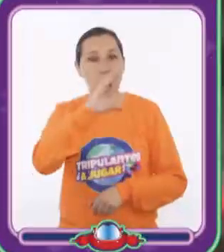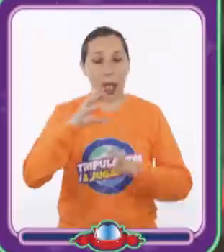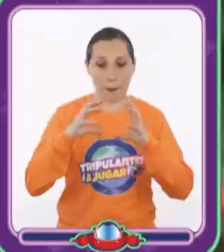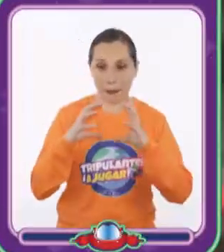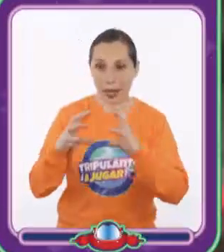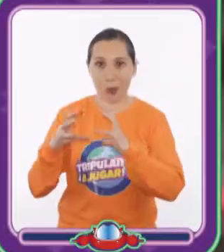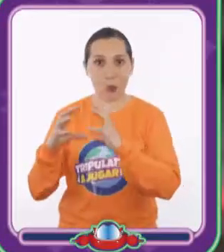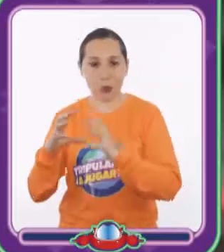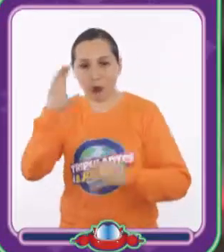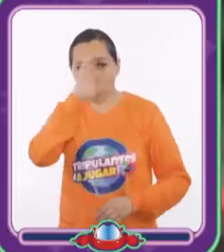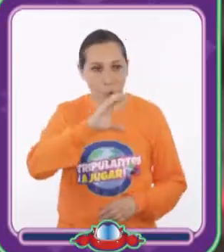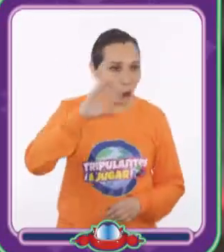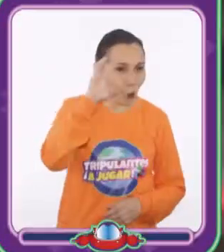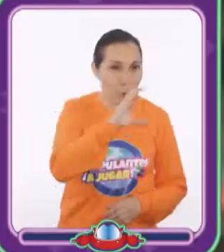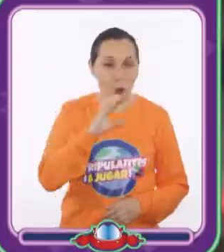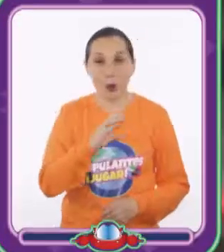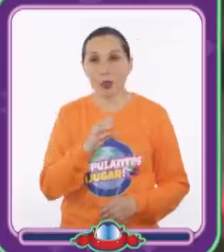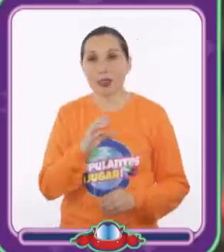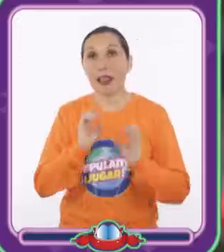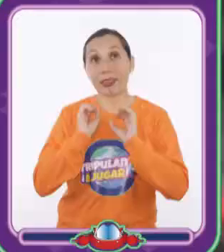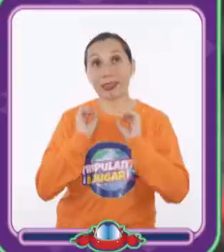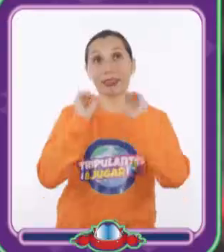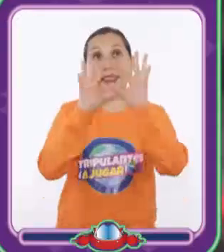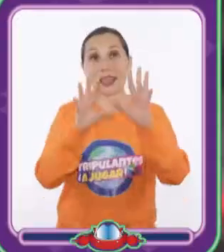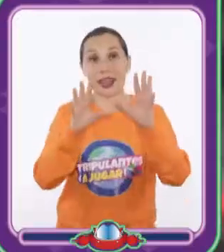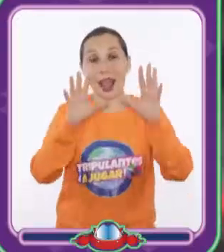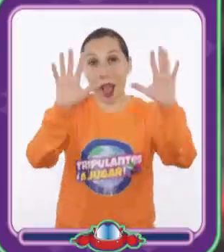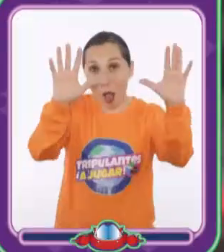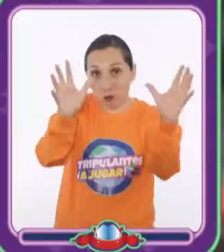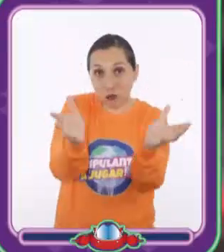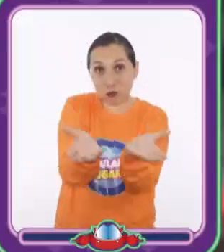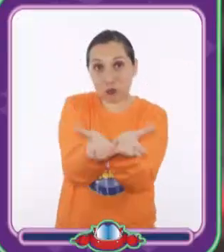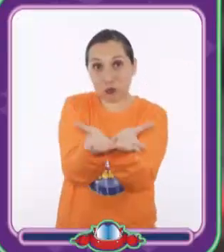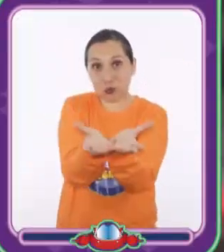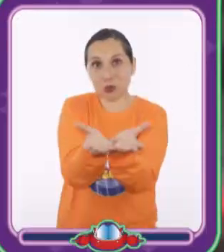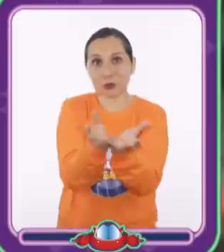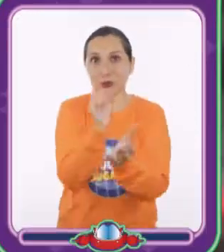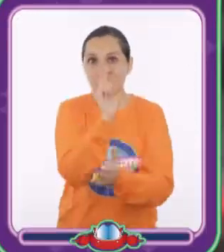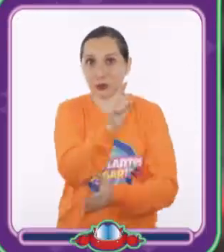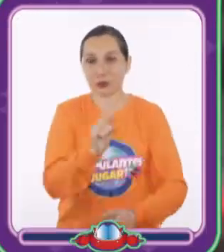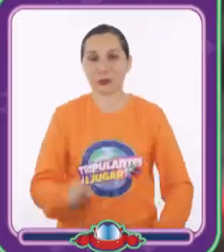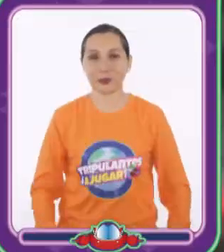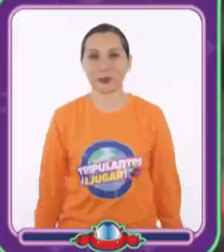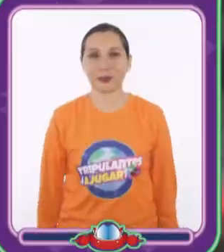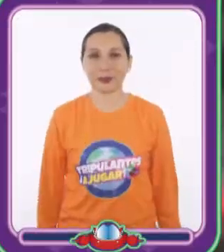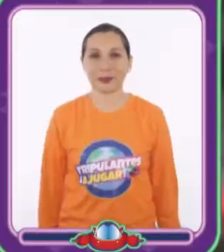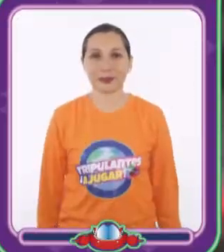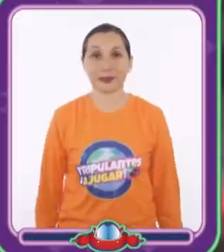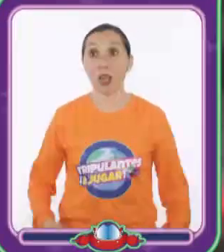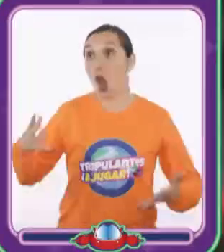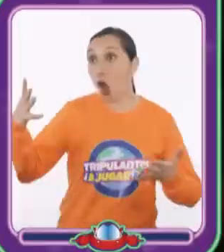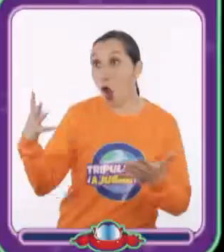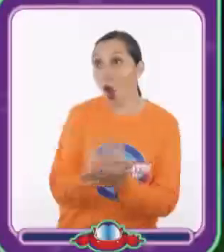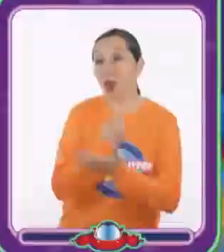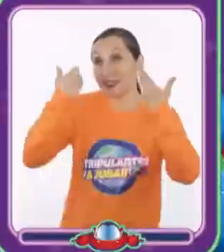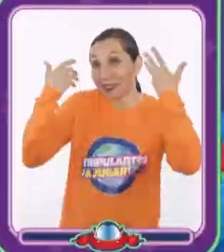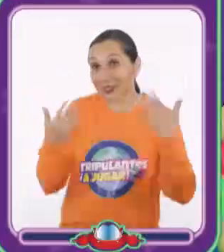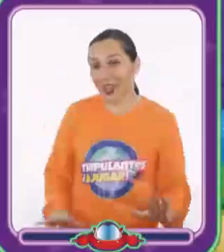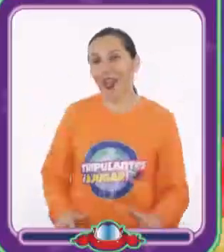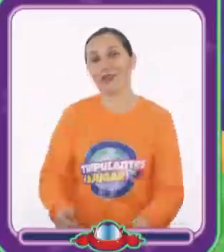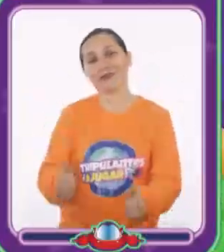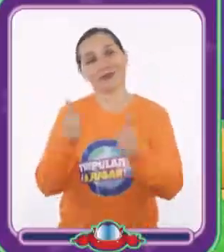Había que buscar las pelotas y tirarlas al canasto.